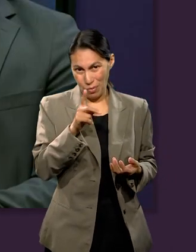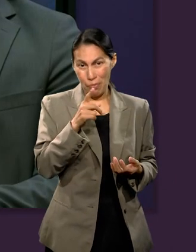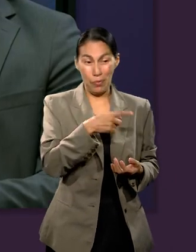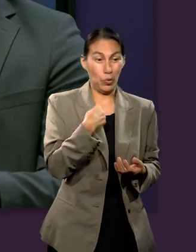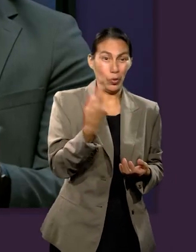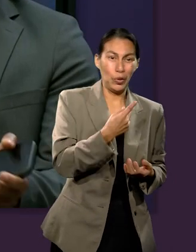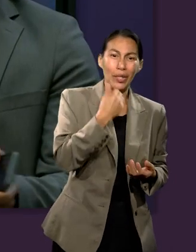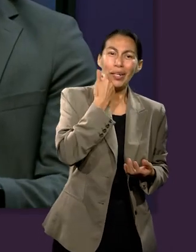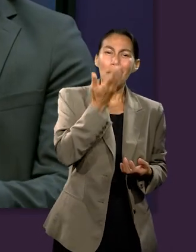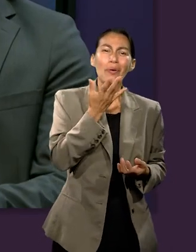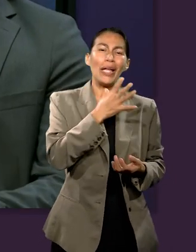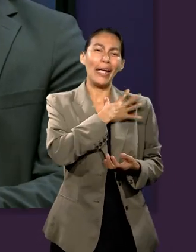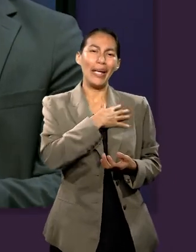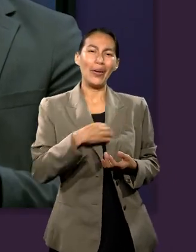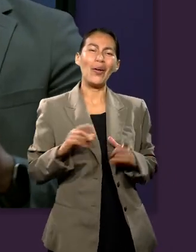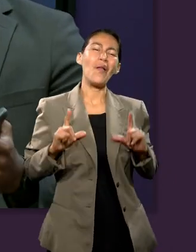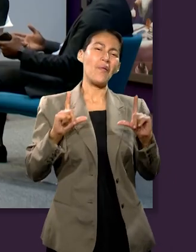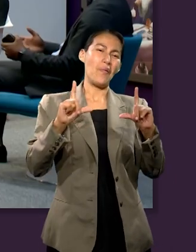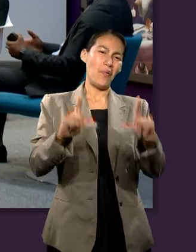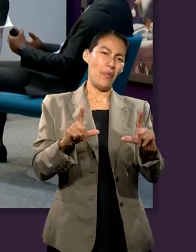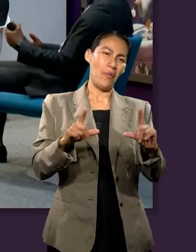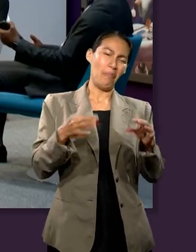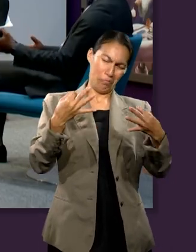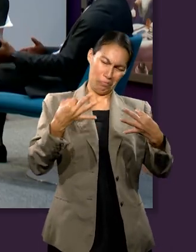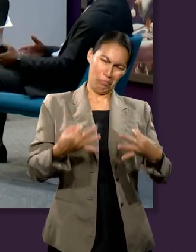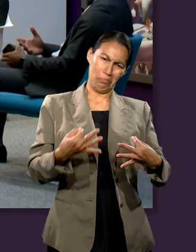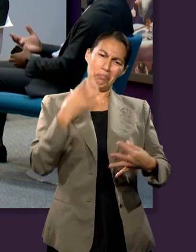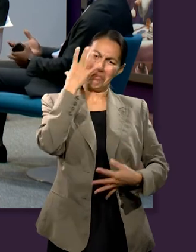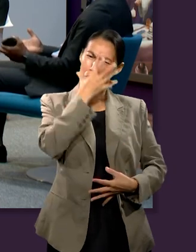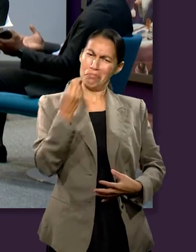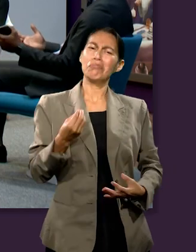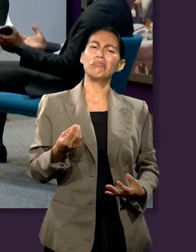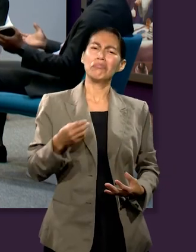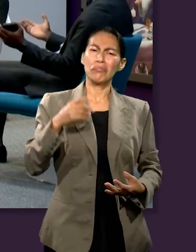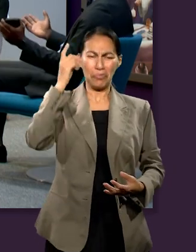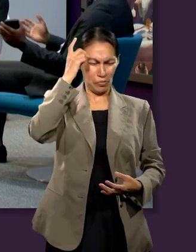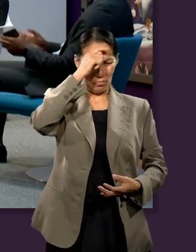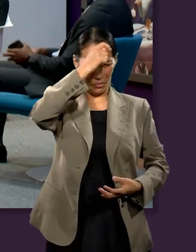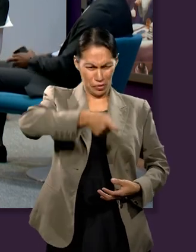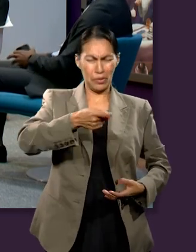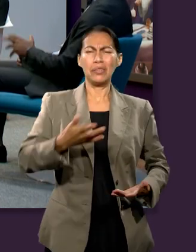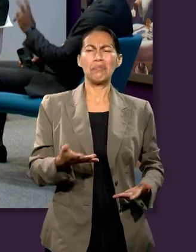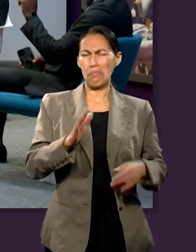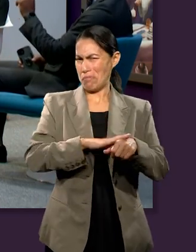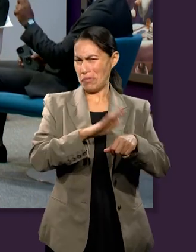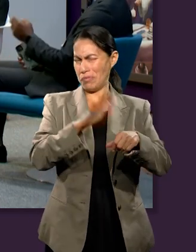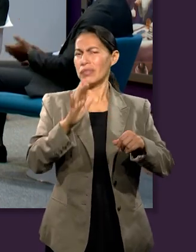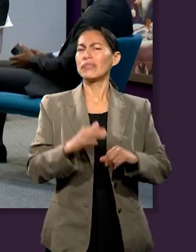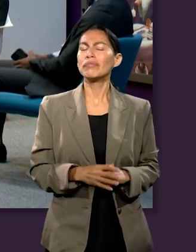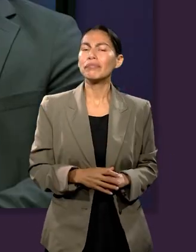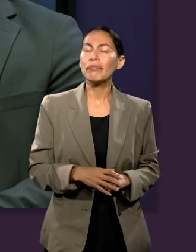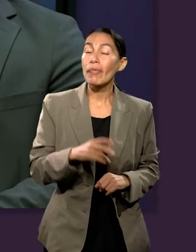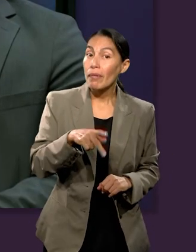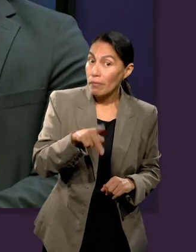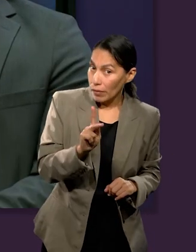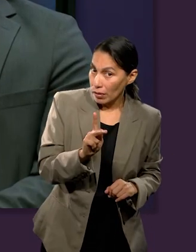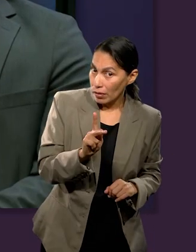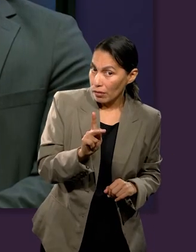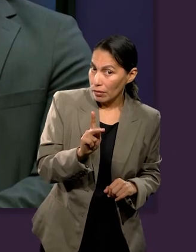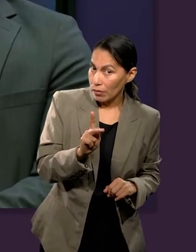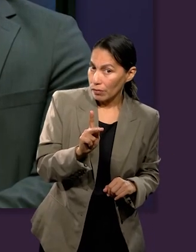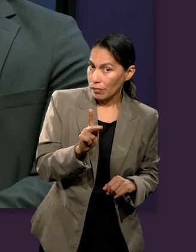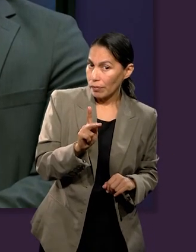que vemos que nuestros hijos tengan más lujos este más más bendiciones Por así decirlo